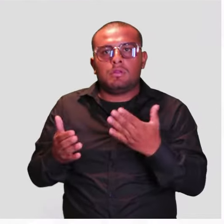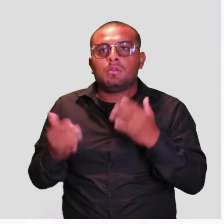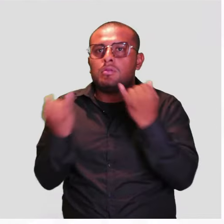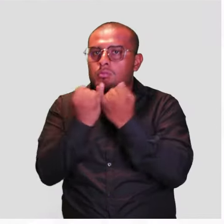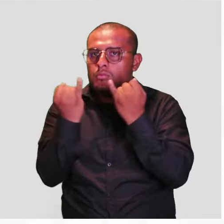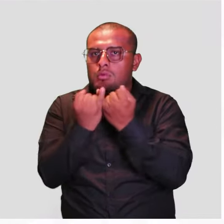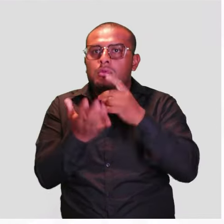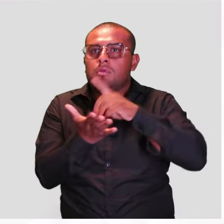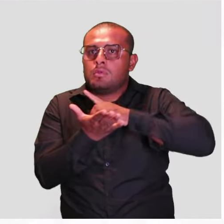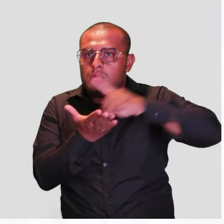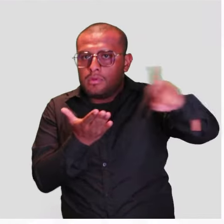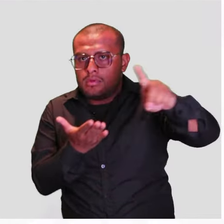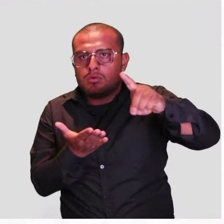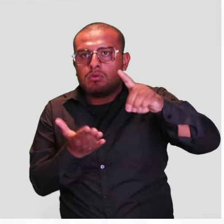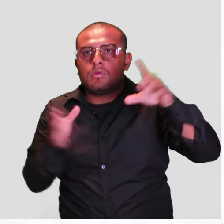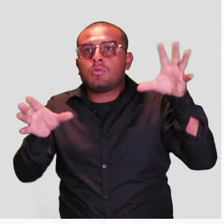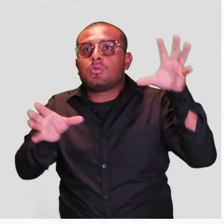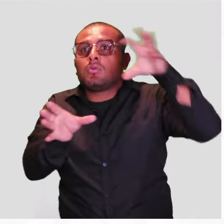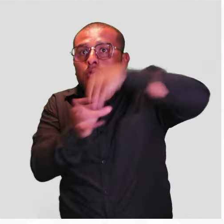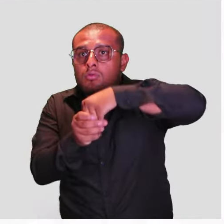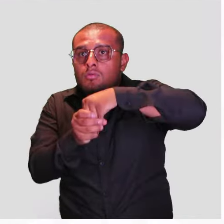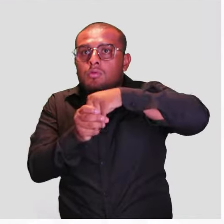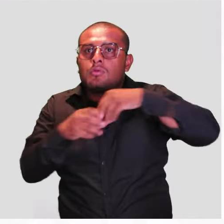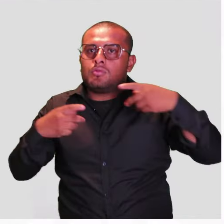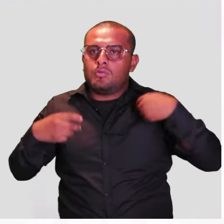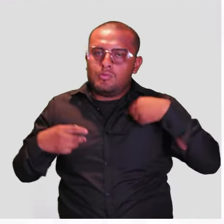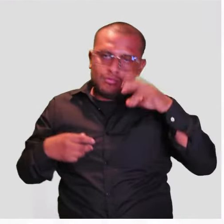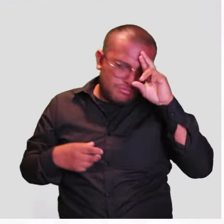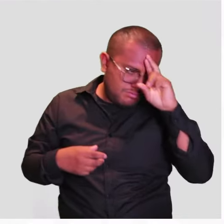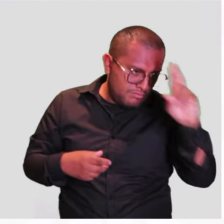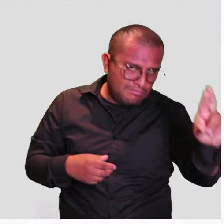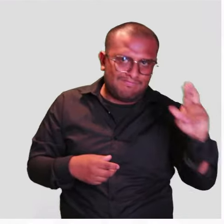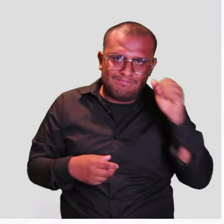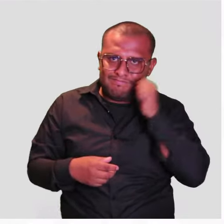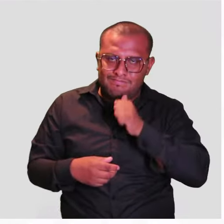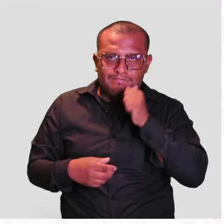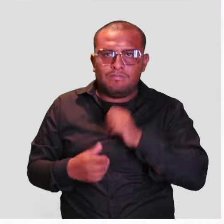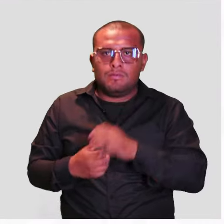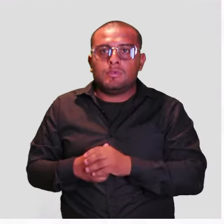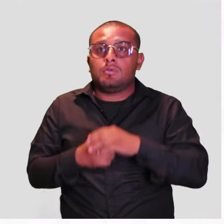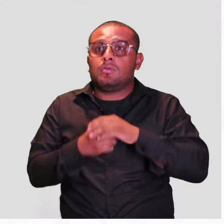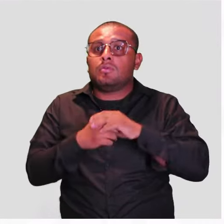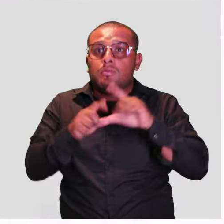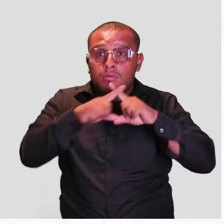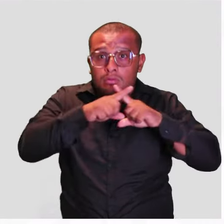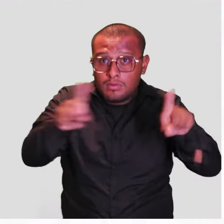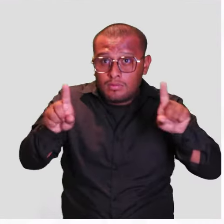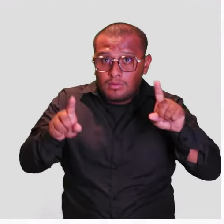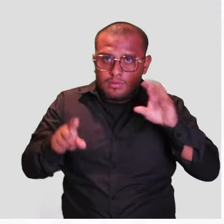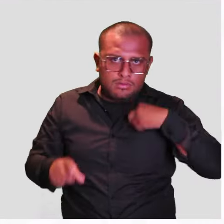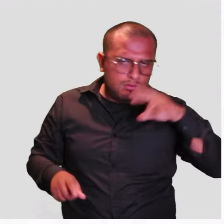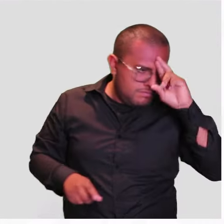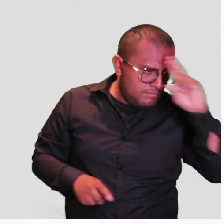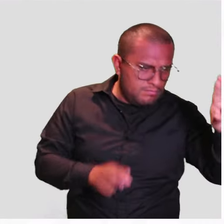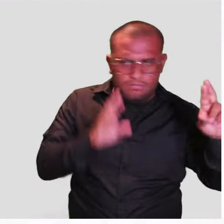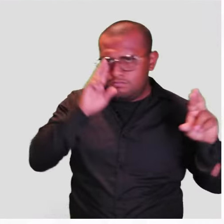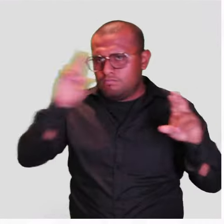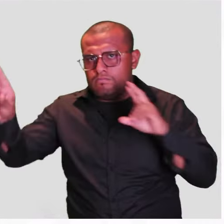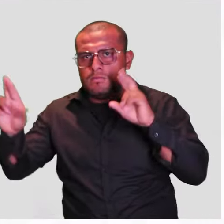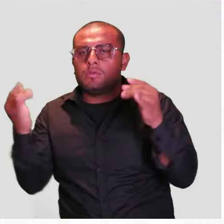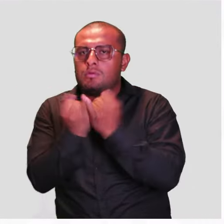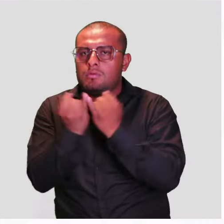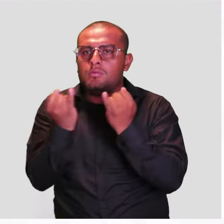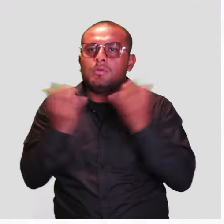derechos de inclusión. Debemos respetar las diferencias y fomentaremos que la contratación laboral sea de esta manera. Ayudemos para que